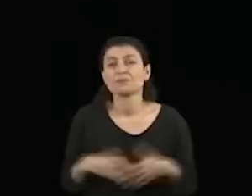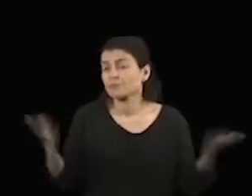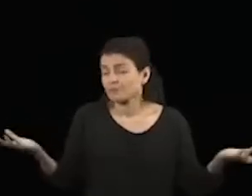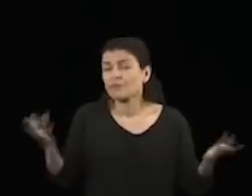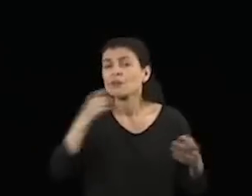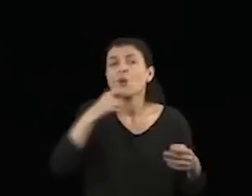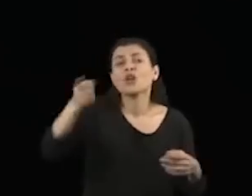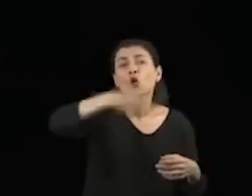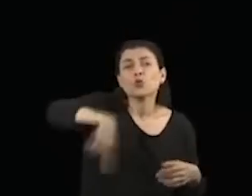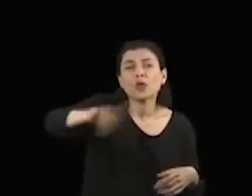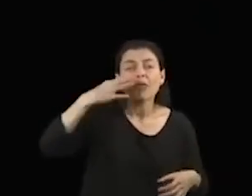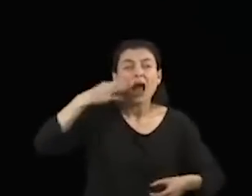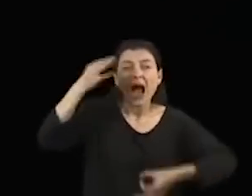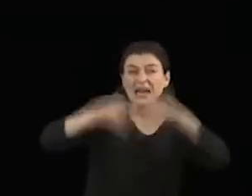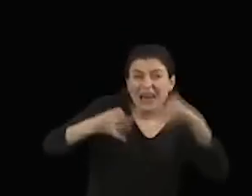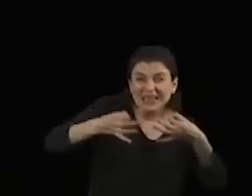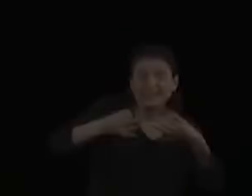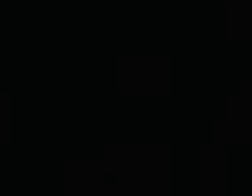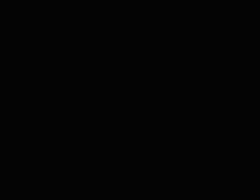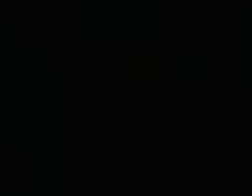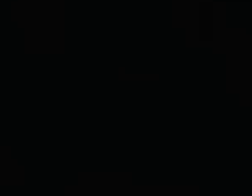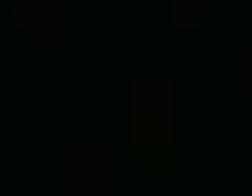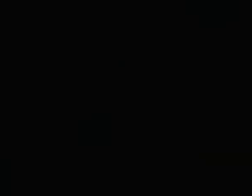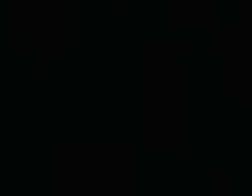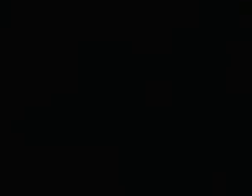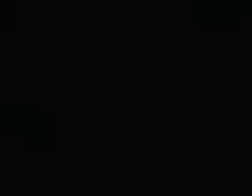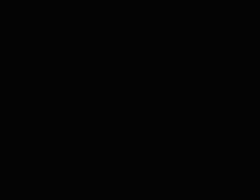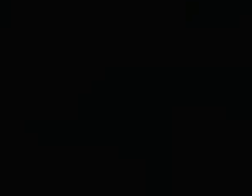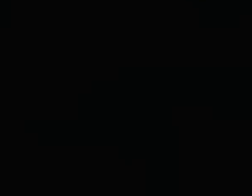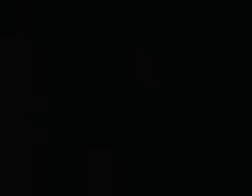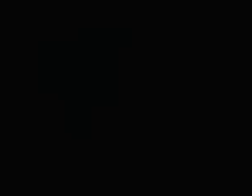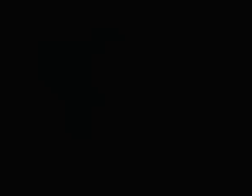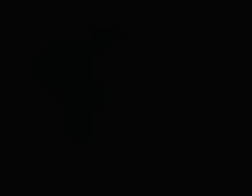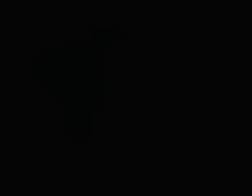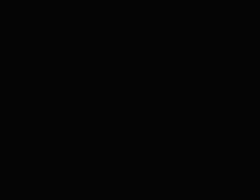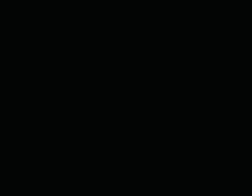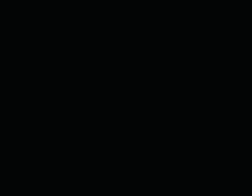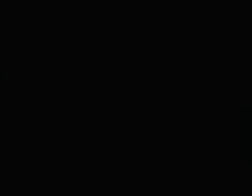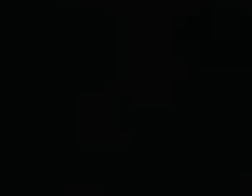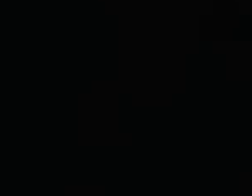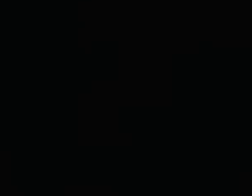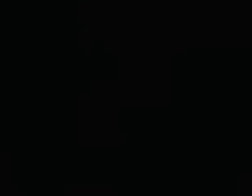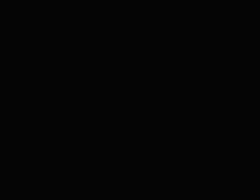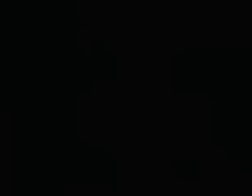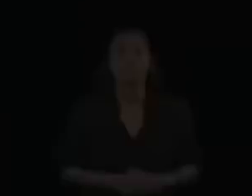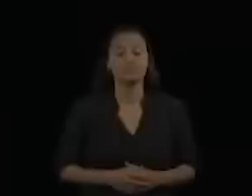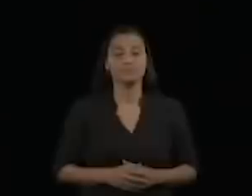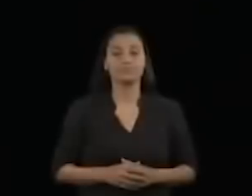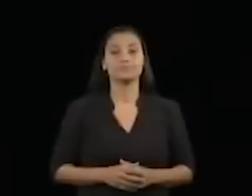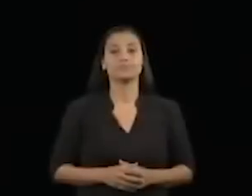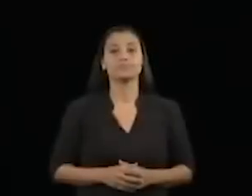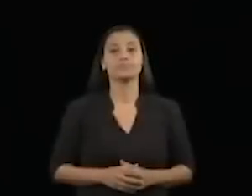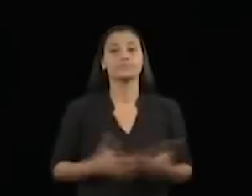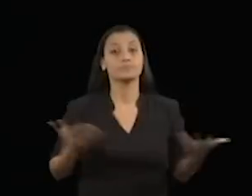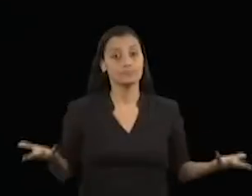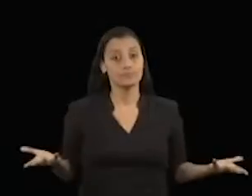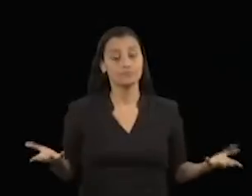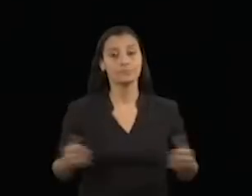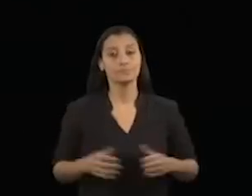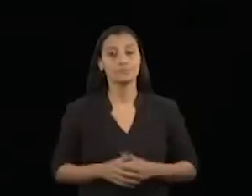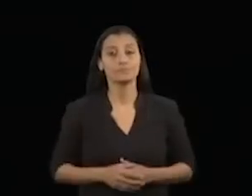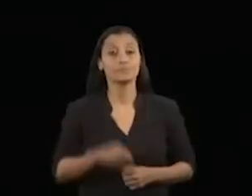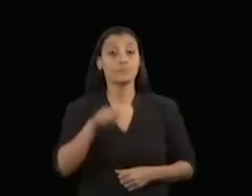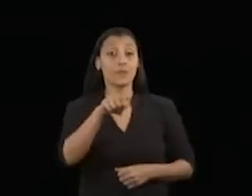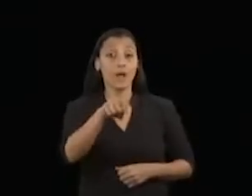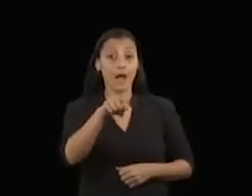cuando ustedes miran eso tiene una contracara en economía que se llama rendimientos crecientes.